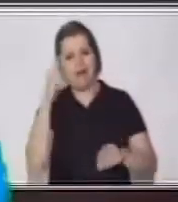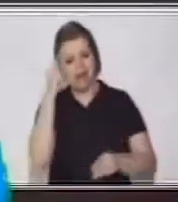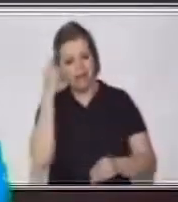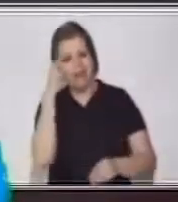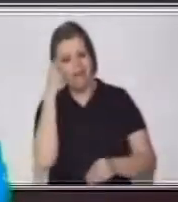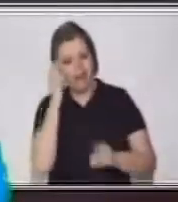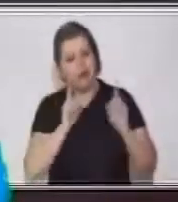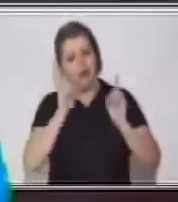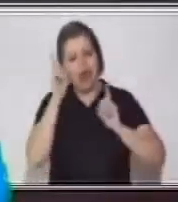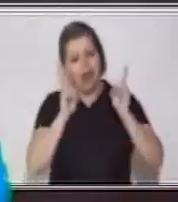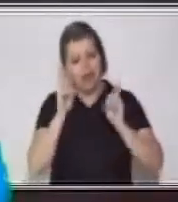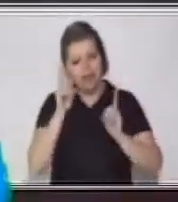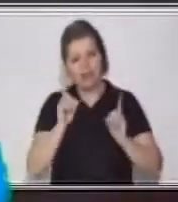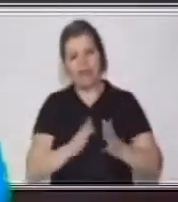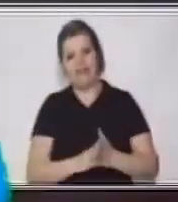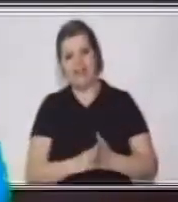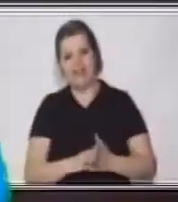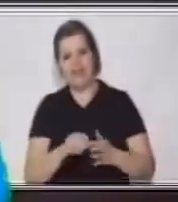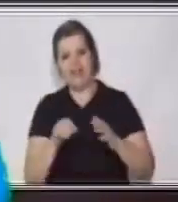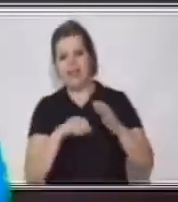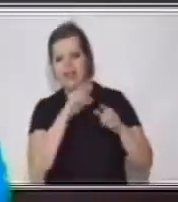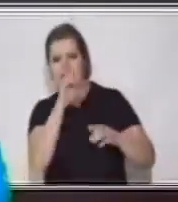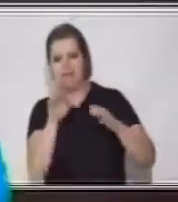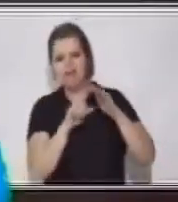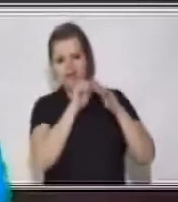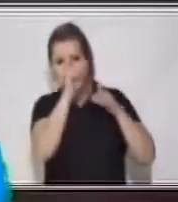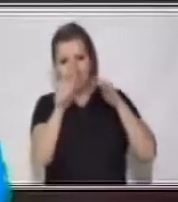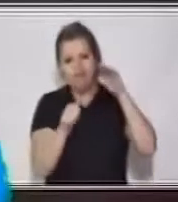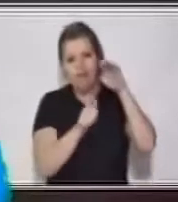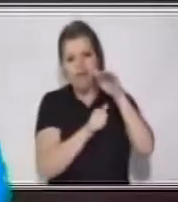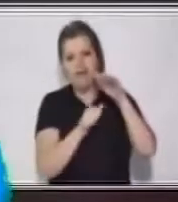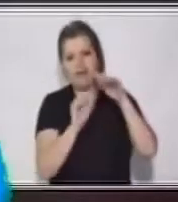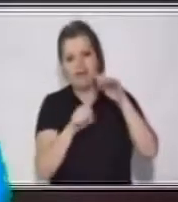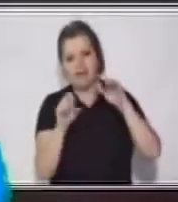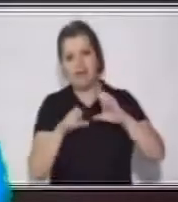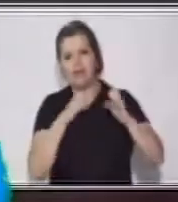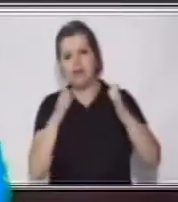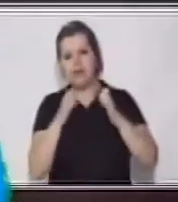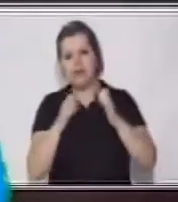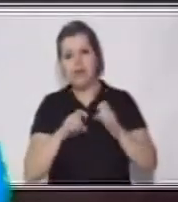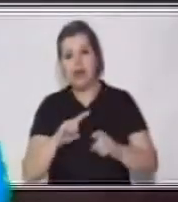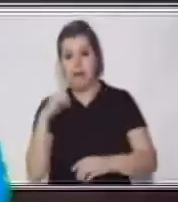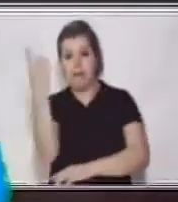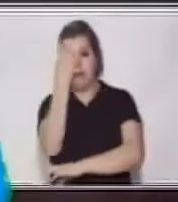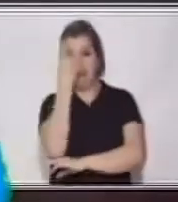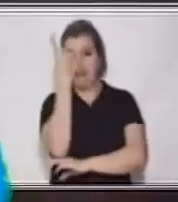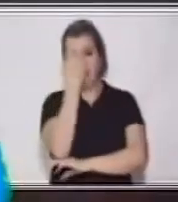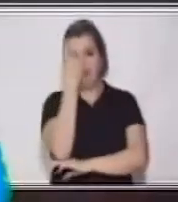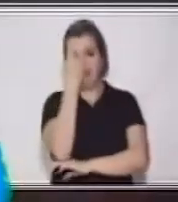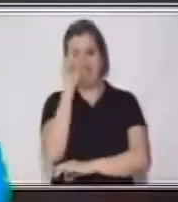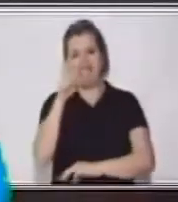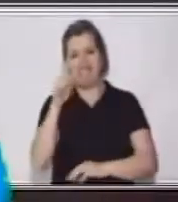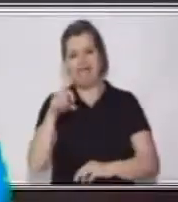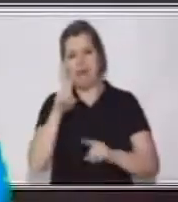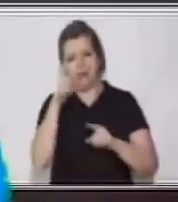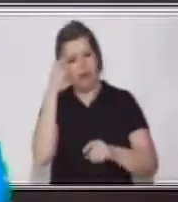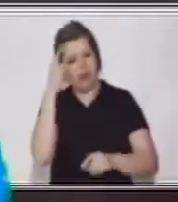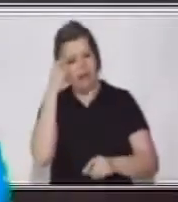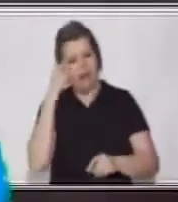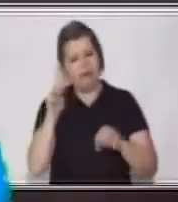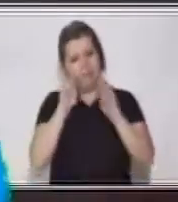derivativo. Entonces, como lo dice la palabra, ¿cuál es el morfema derivativo?